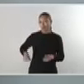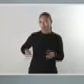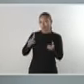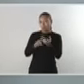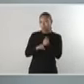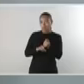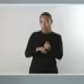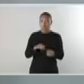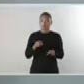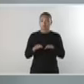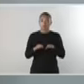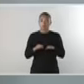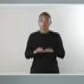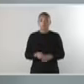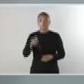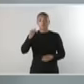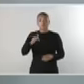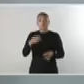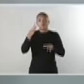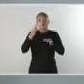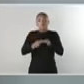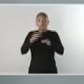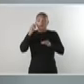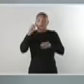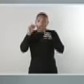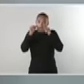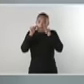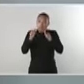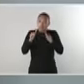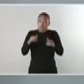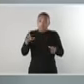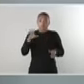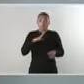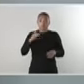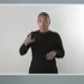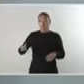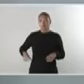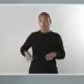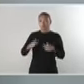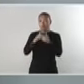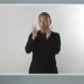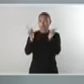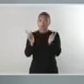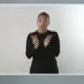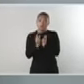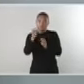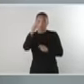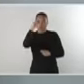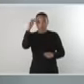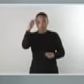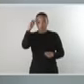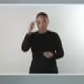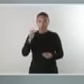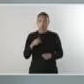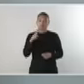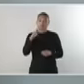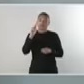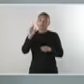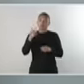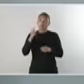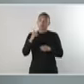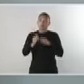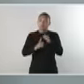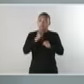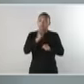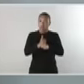hoy nos damos cuenta que gobierna el grupo victoria Hace seis años que gobierna doce años que